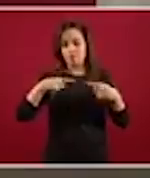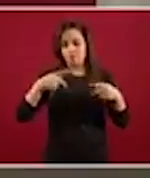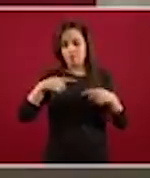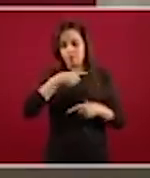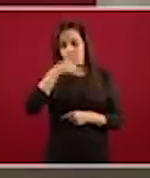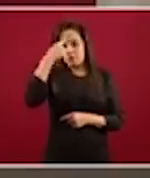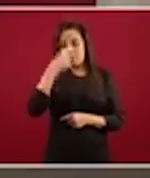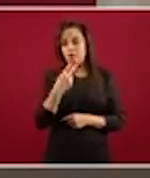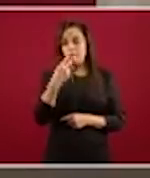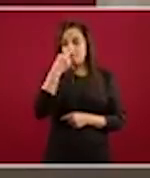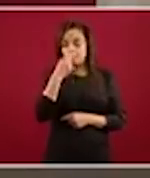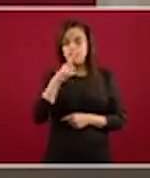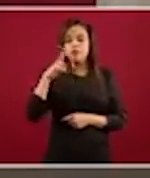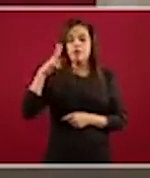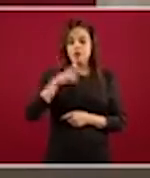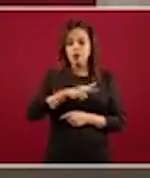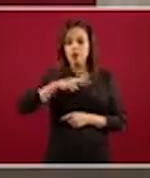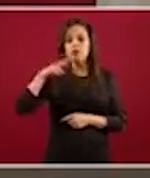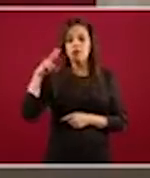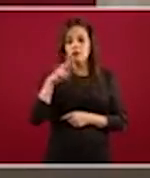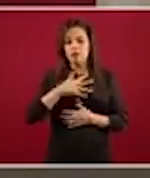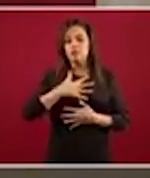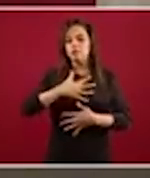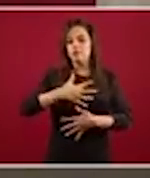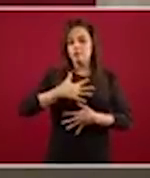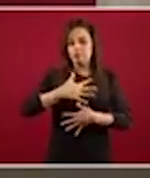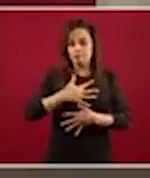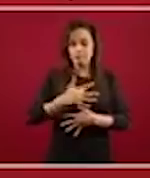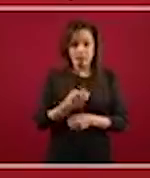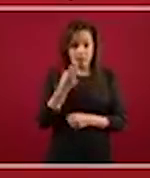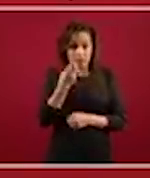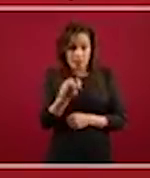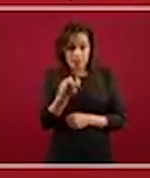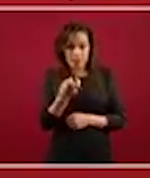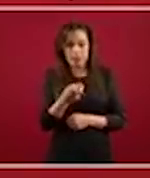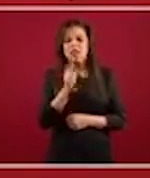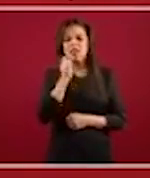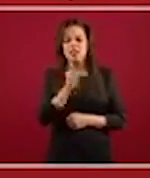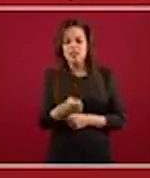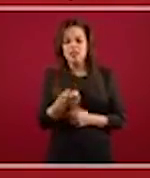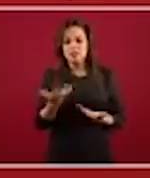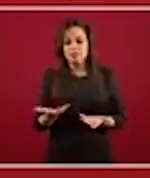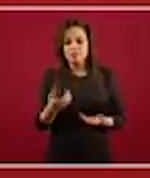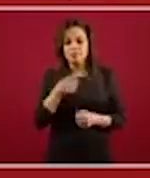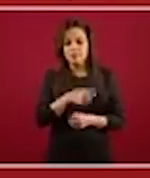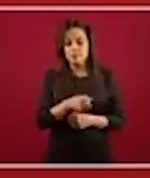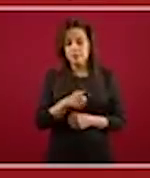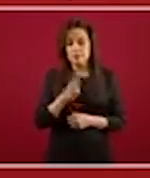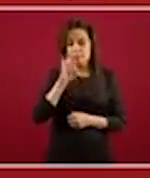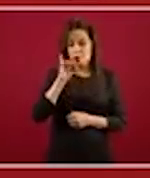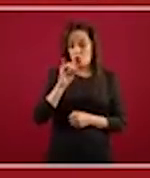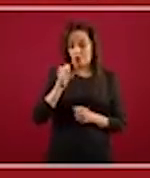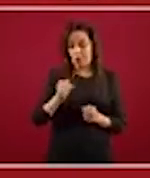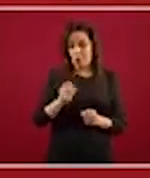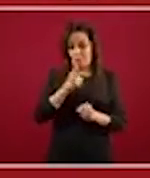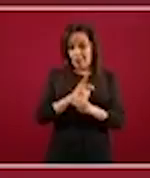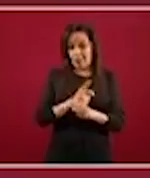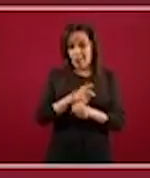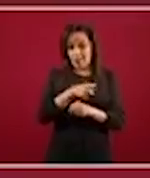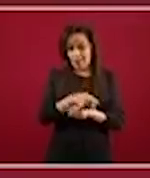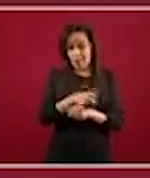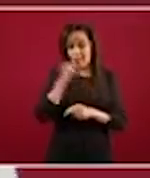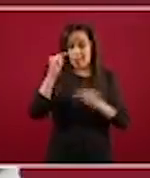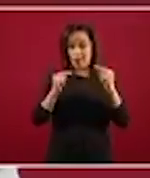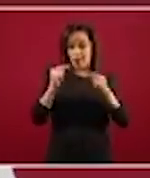intensivas. Entonces, noten ustedes que esto implica que es un nivel de bioseguridad considerablemente